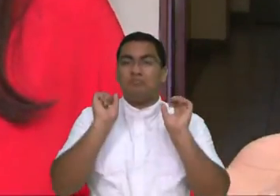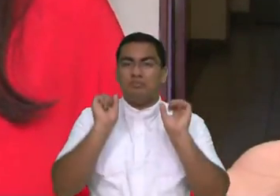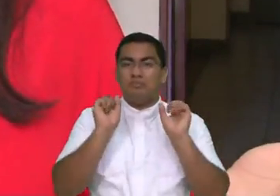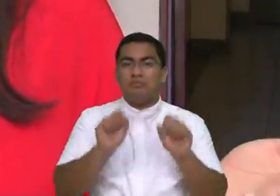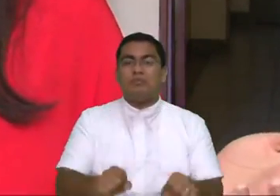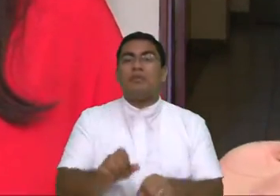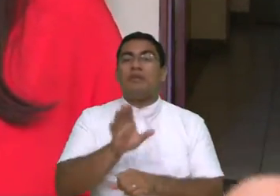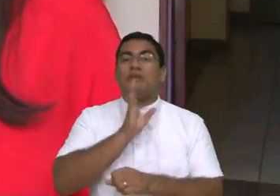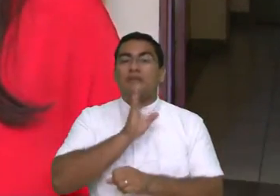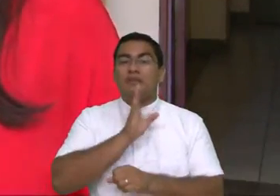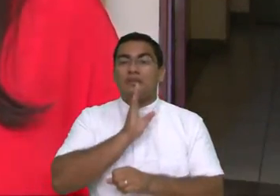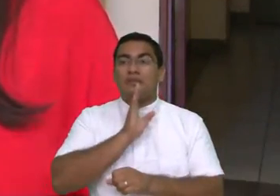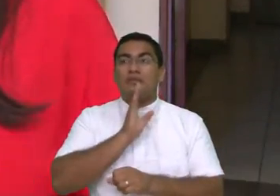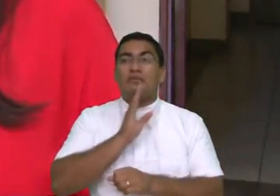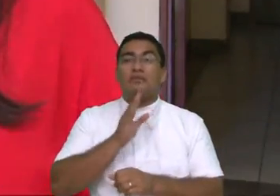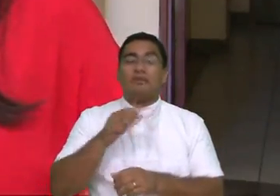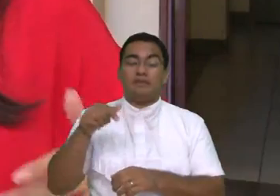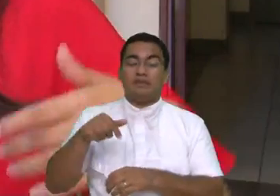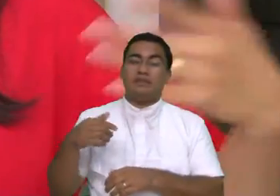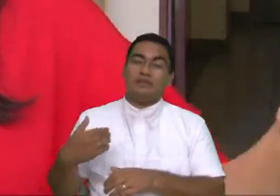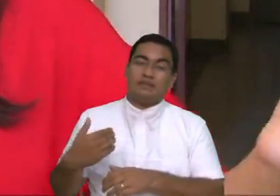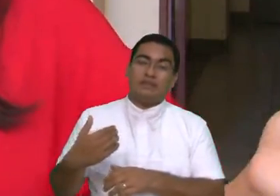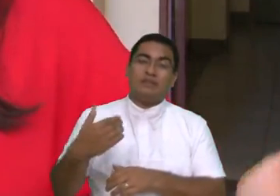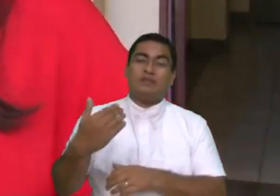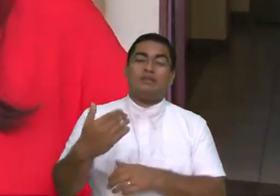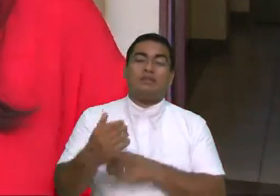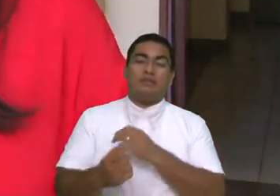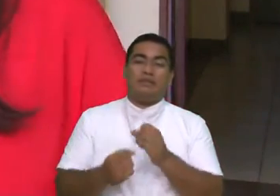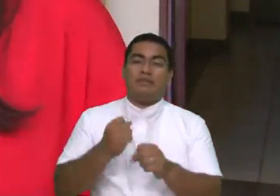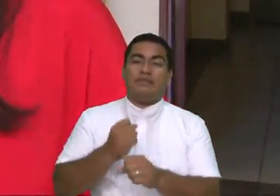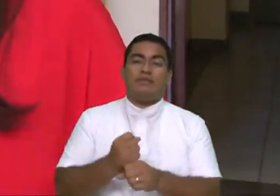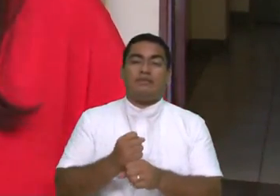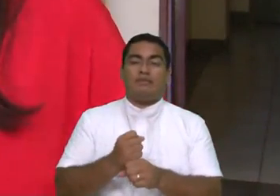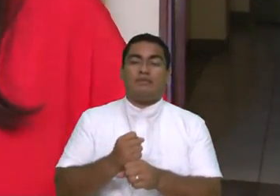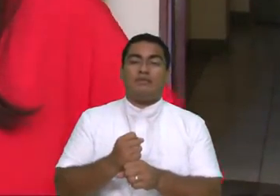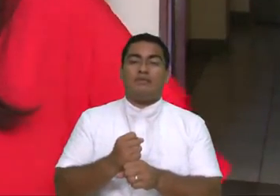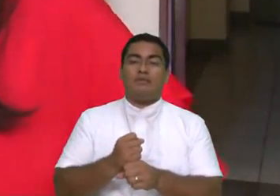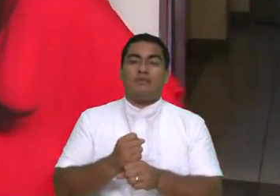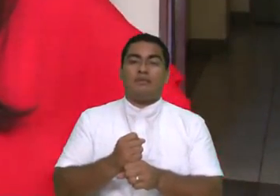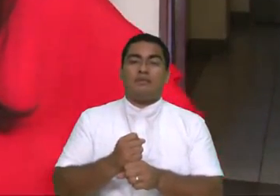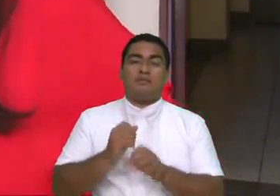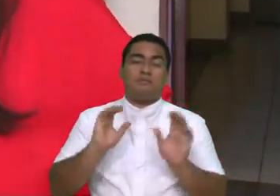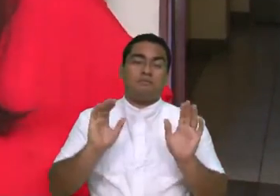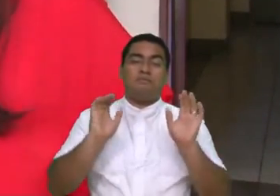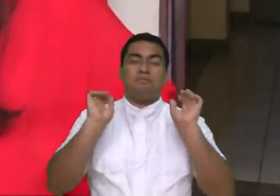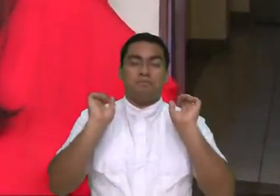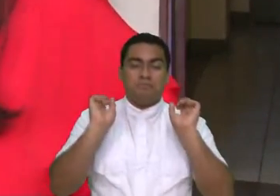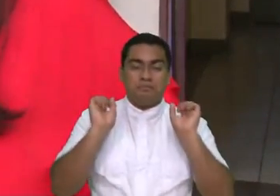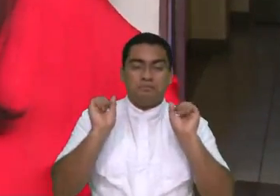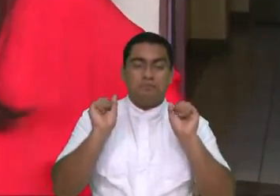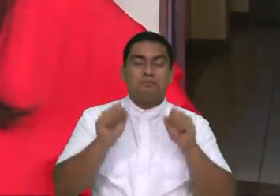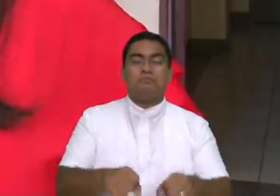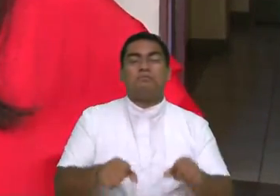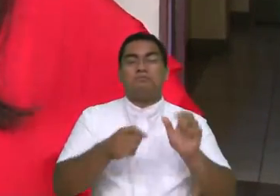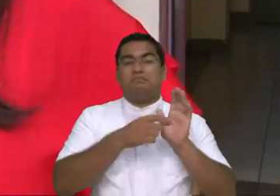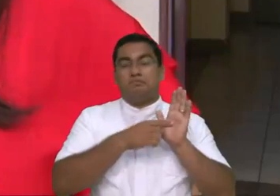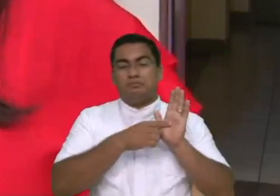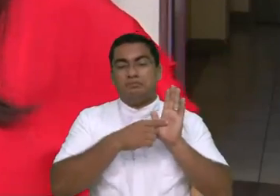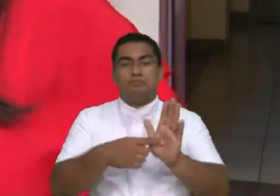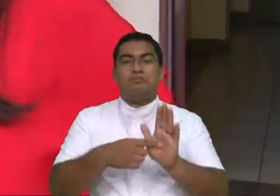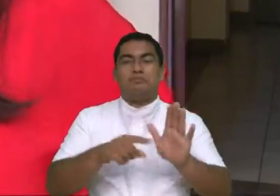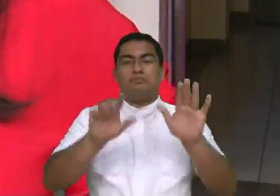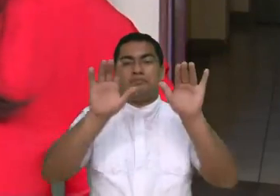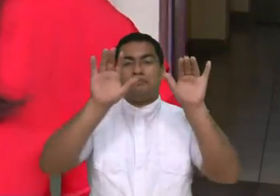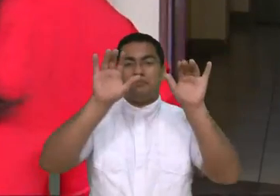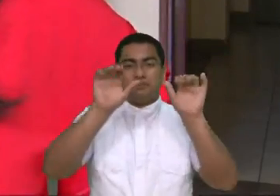hablando de aquí a mediados de año o después de mediados de año que podamos estar presentando tal vez ya